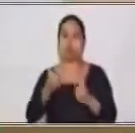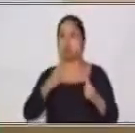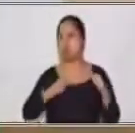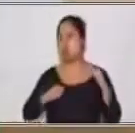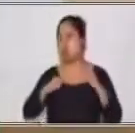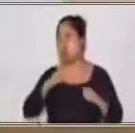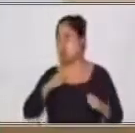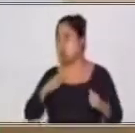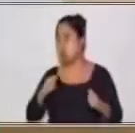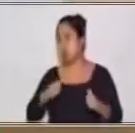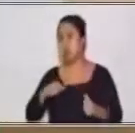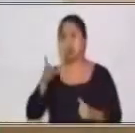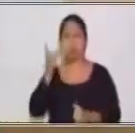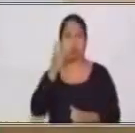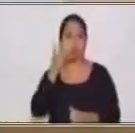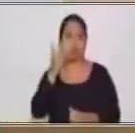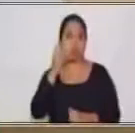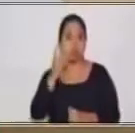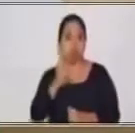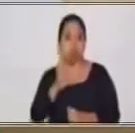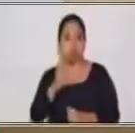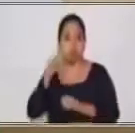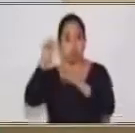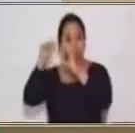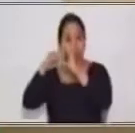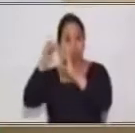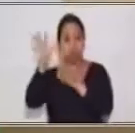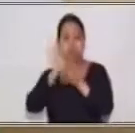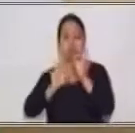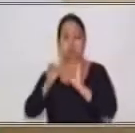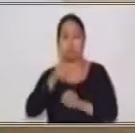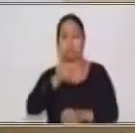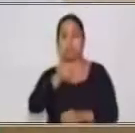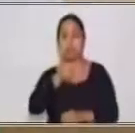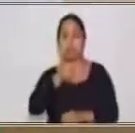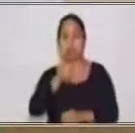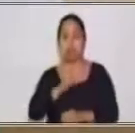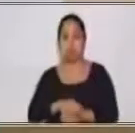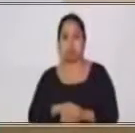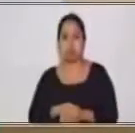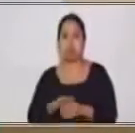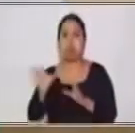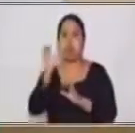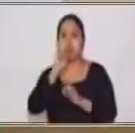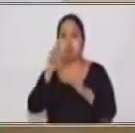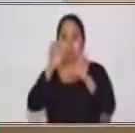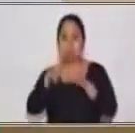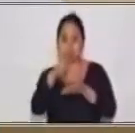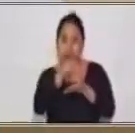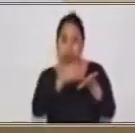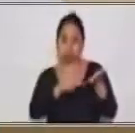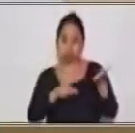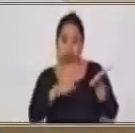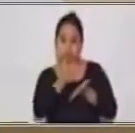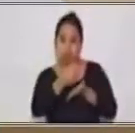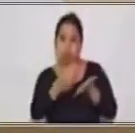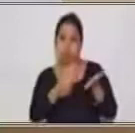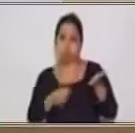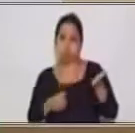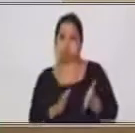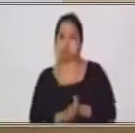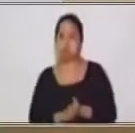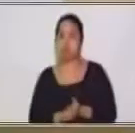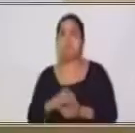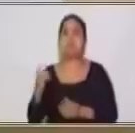muchos directores o también muchos periodistas e inclusive también muchos literatos. Para mí es importante poder abarcar